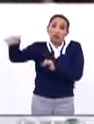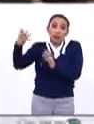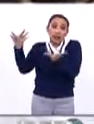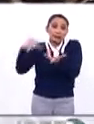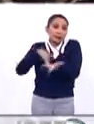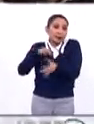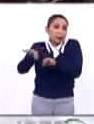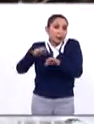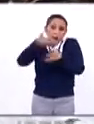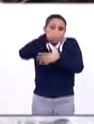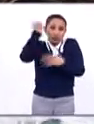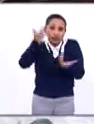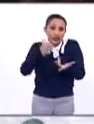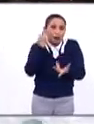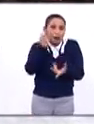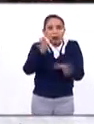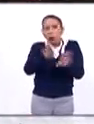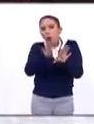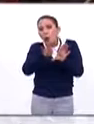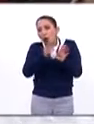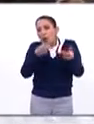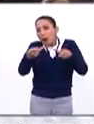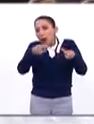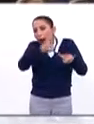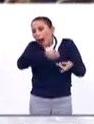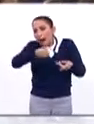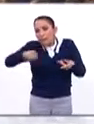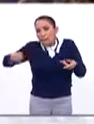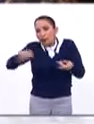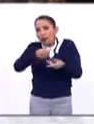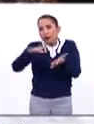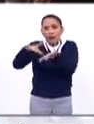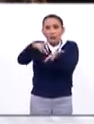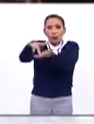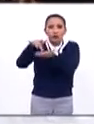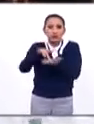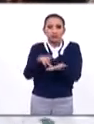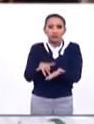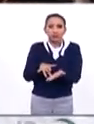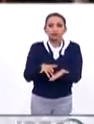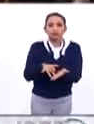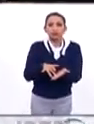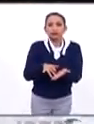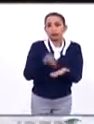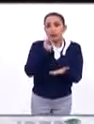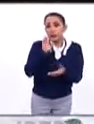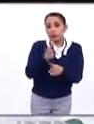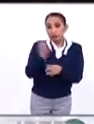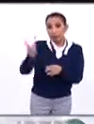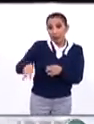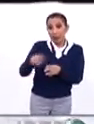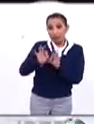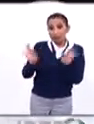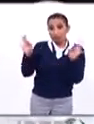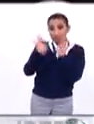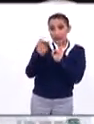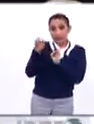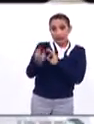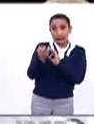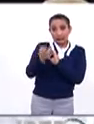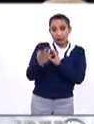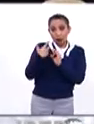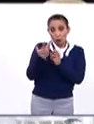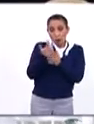sí, tendríamos que ver cómo se van a apoyar y bueno, hay que reconocer la importancia, ¿no? De